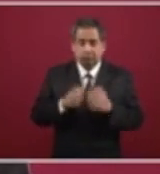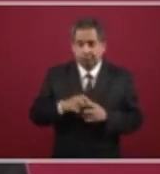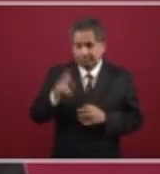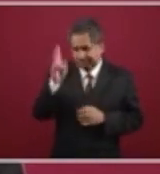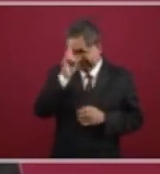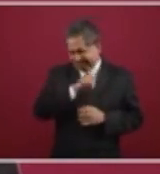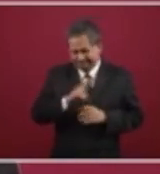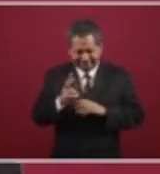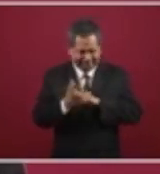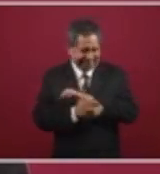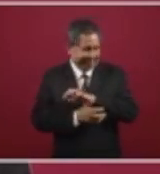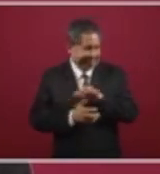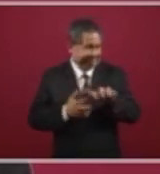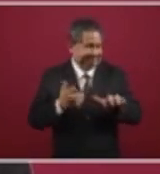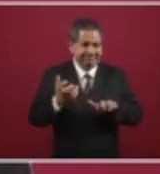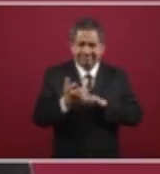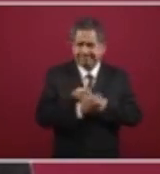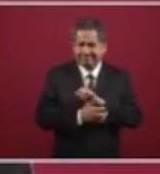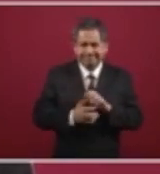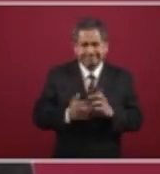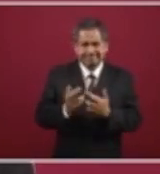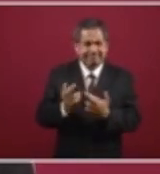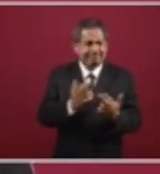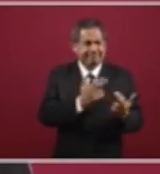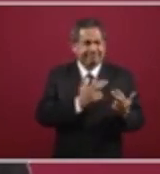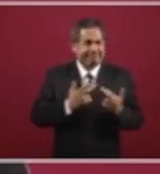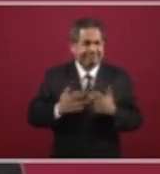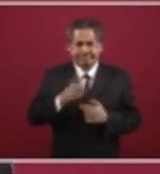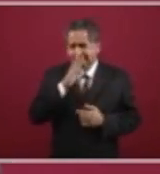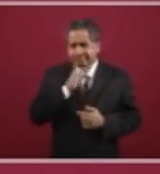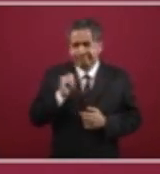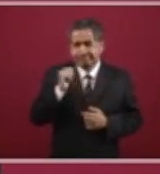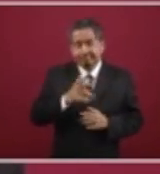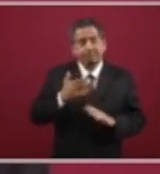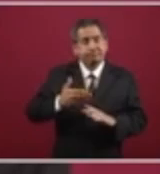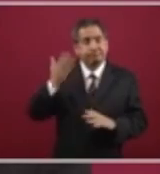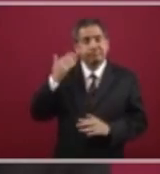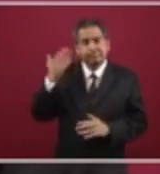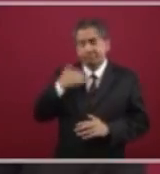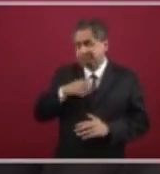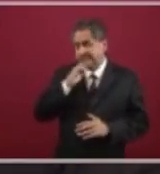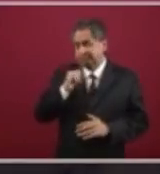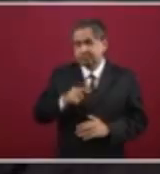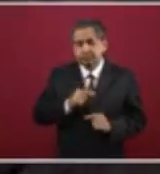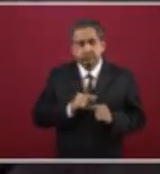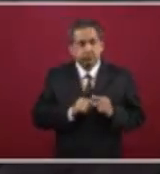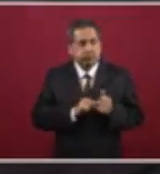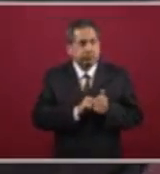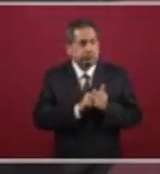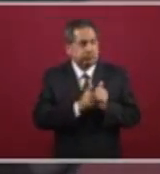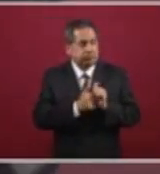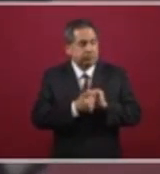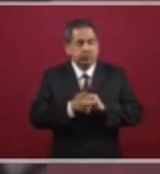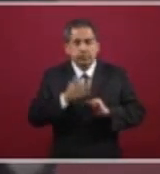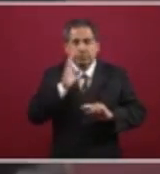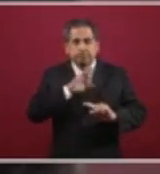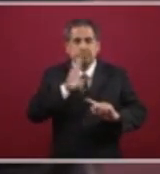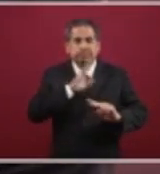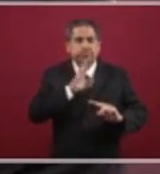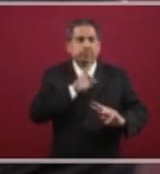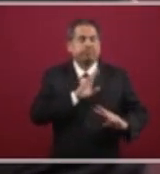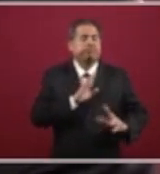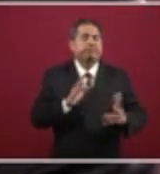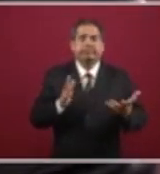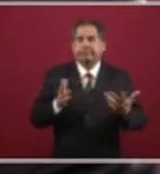terrible descomposición social que se fue creando por el abandono al